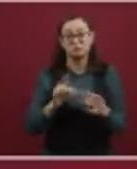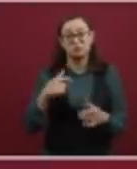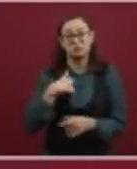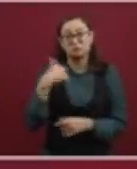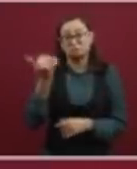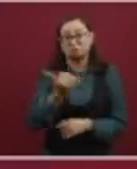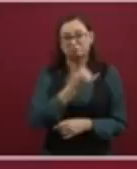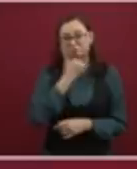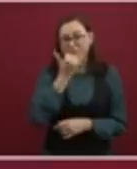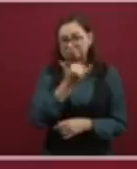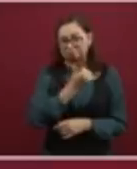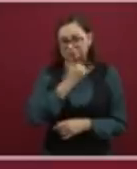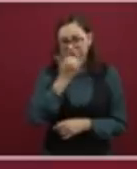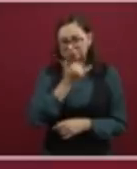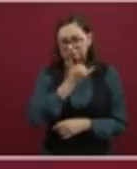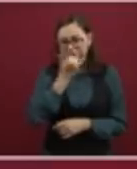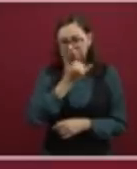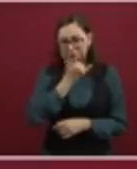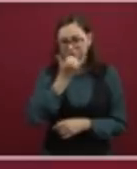en